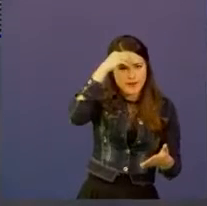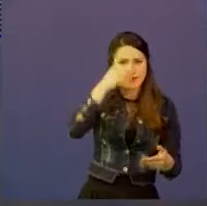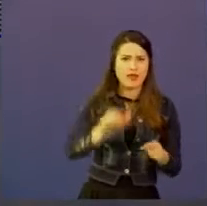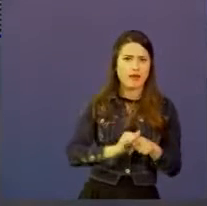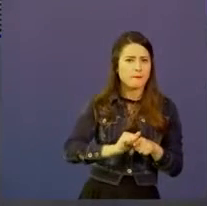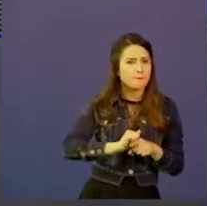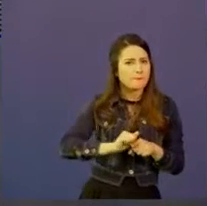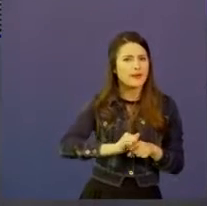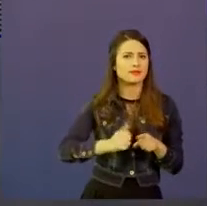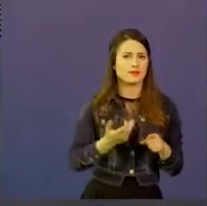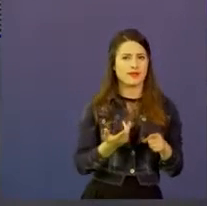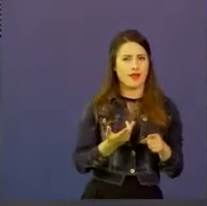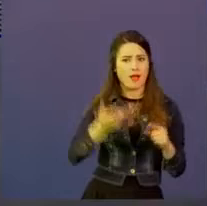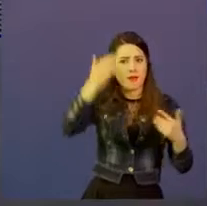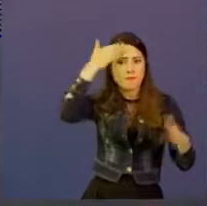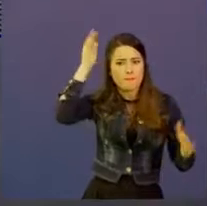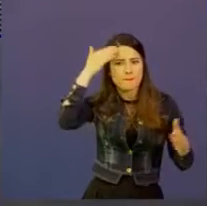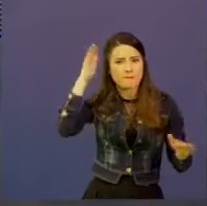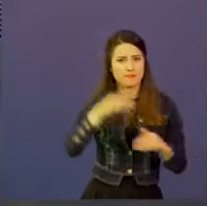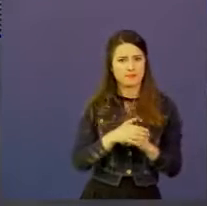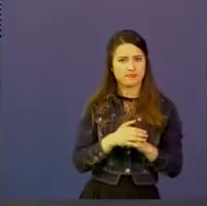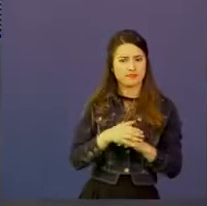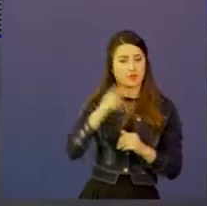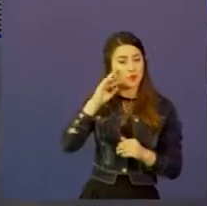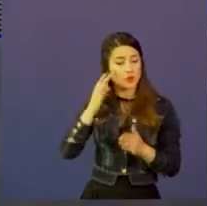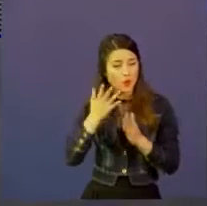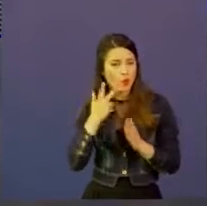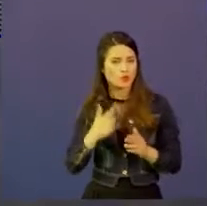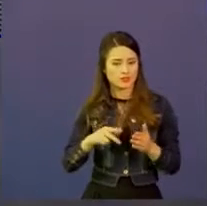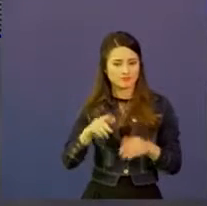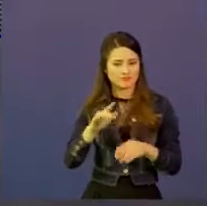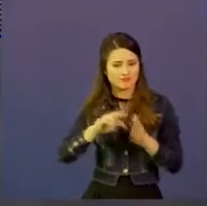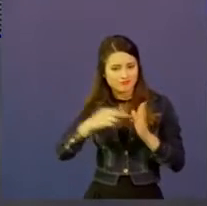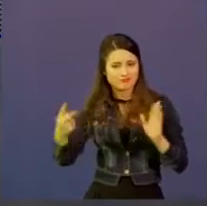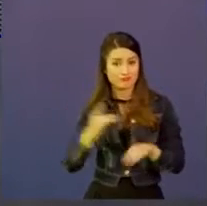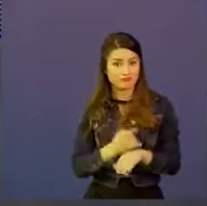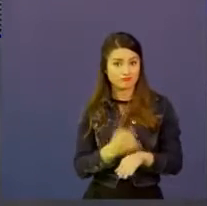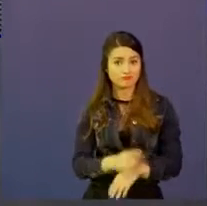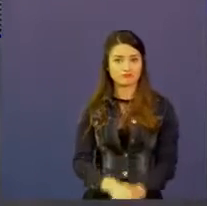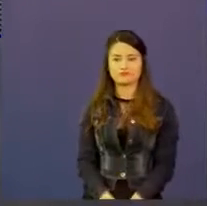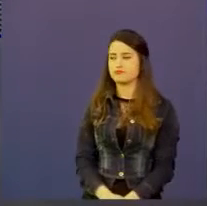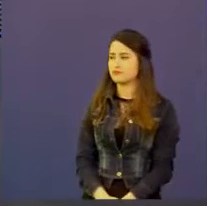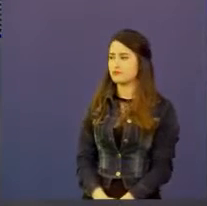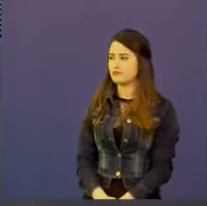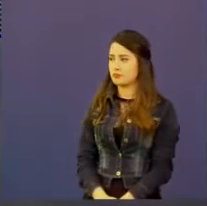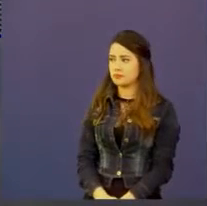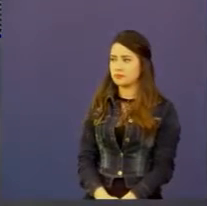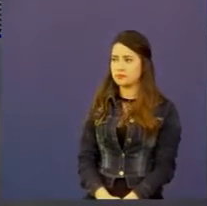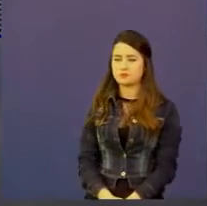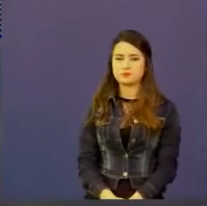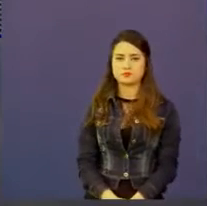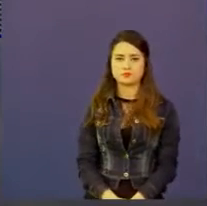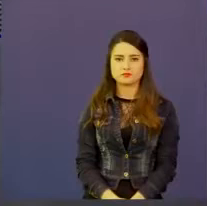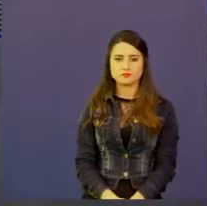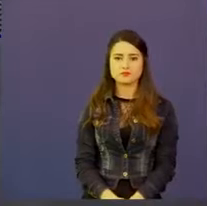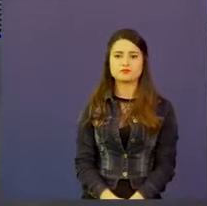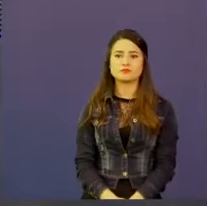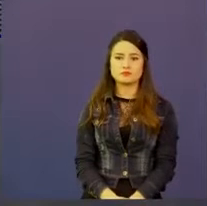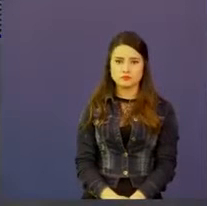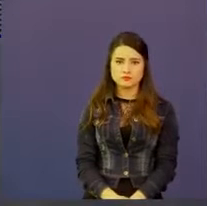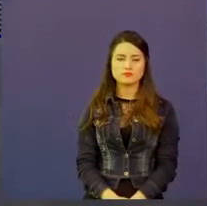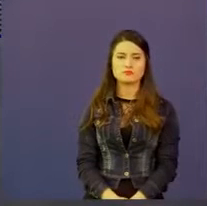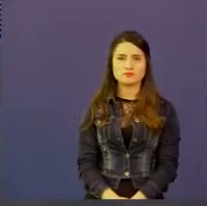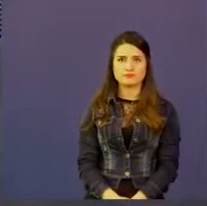una preocupación que nosotros tenemos cotidianamente. Sí, adicional a lo que ustedes mencionan, sí me parece muy importante generar también un